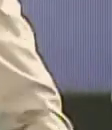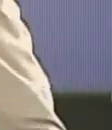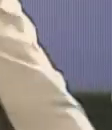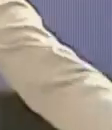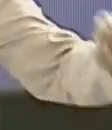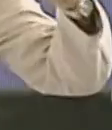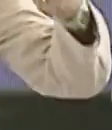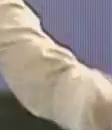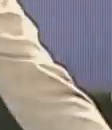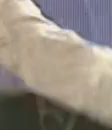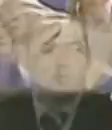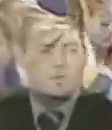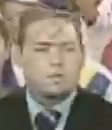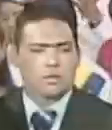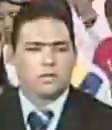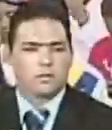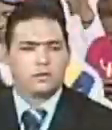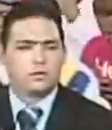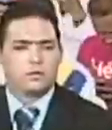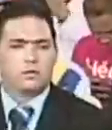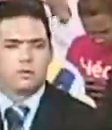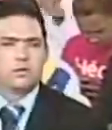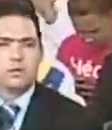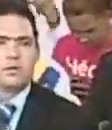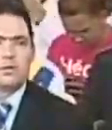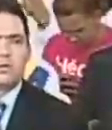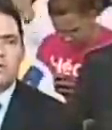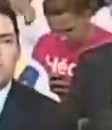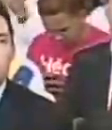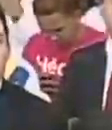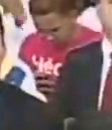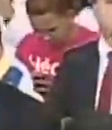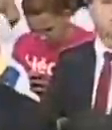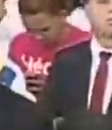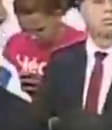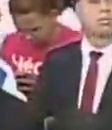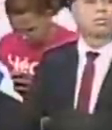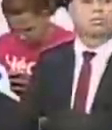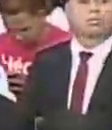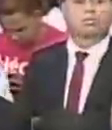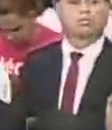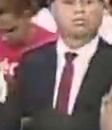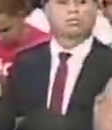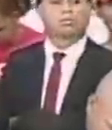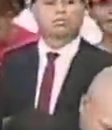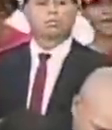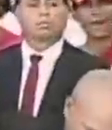mundial, que al pueblo de Venezuela se respeta y el pueblo de Venezuela se hará respetar.